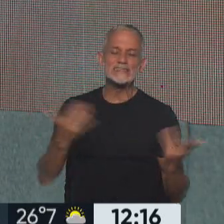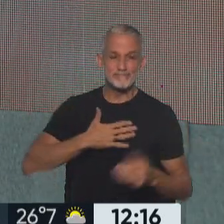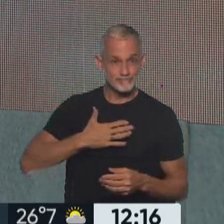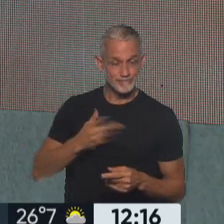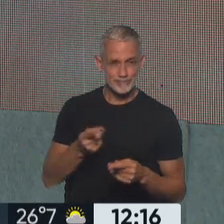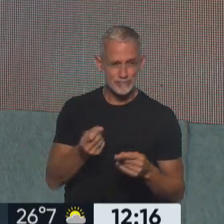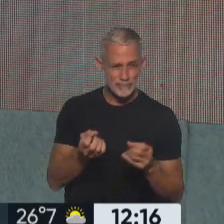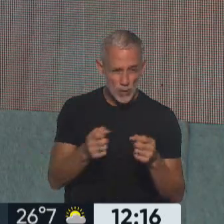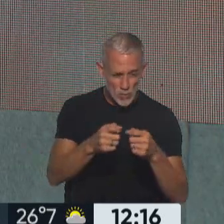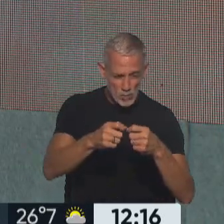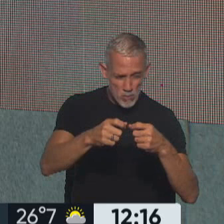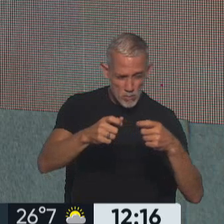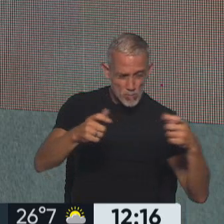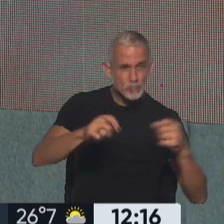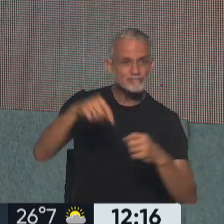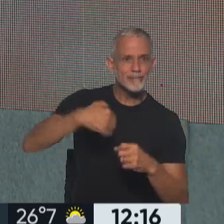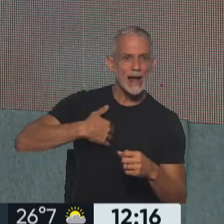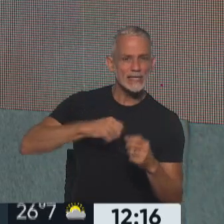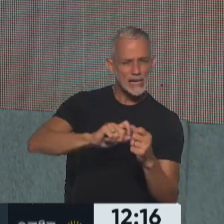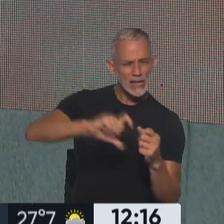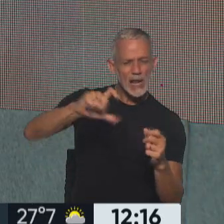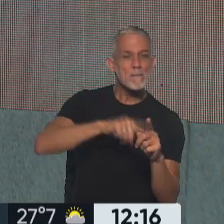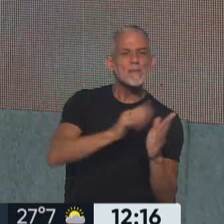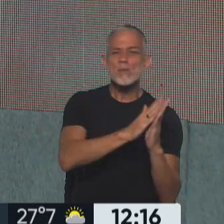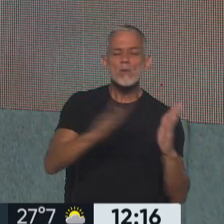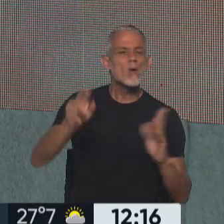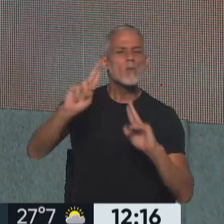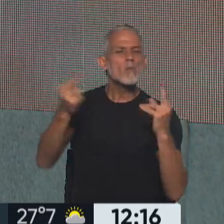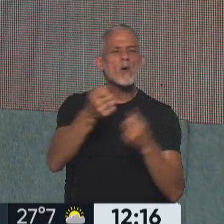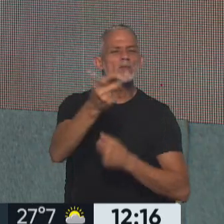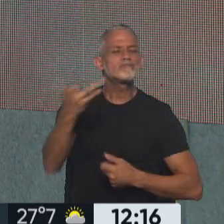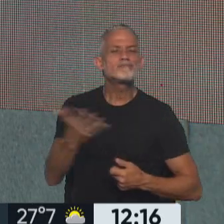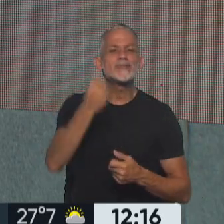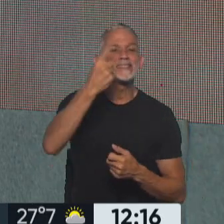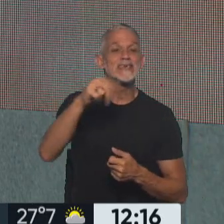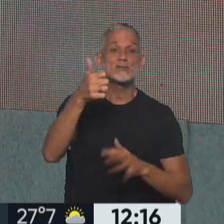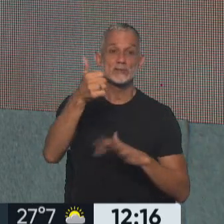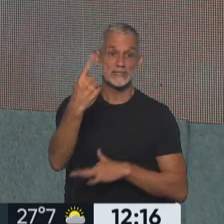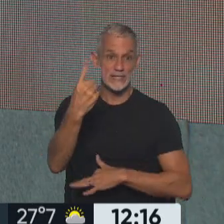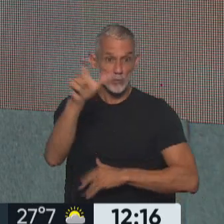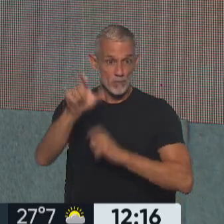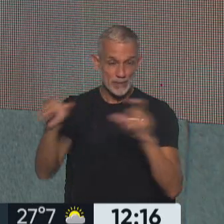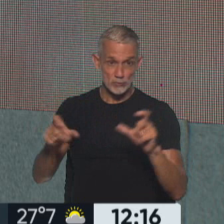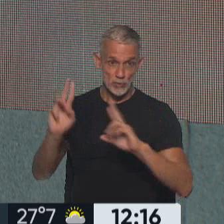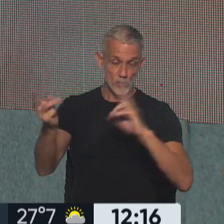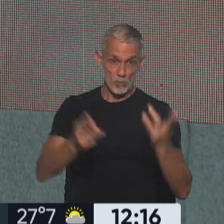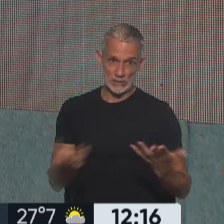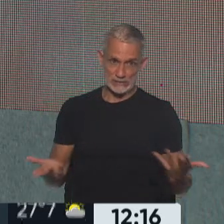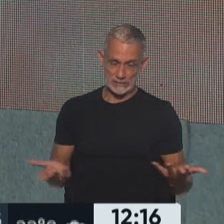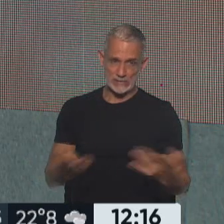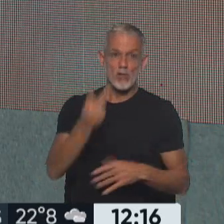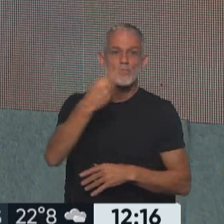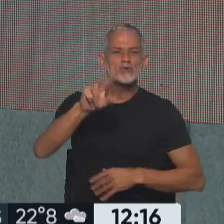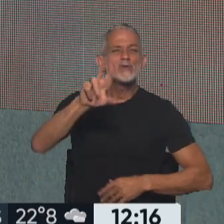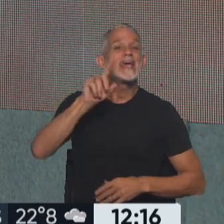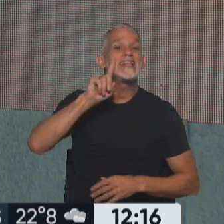que surgió nuevamente el brote en la República Argentina ya se cobró la vida de 161 personas y más de